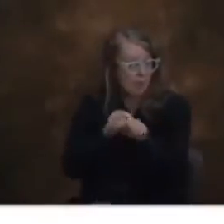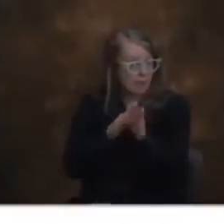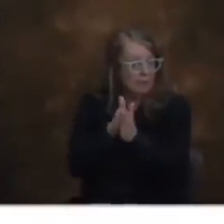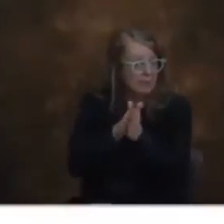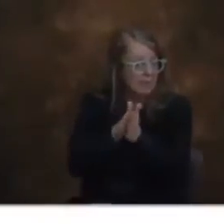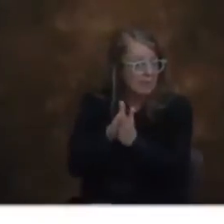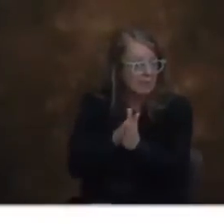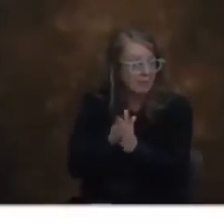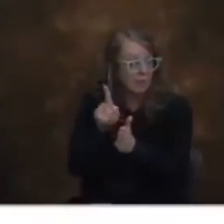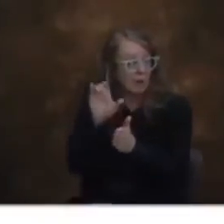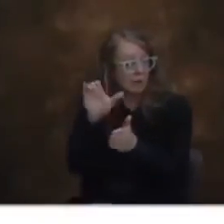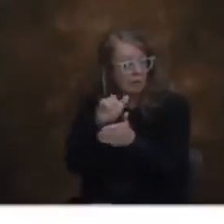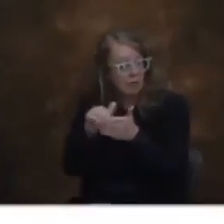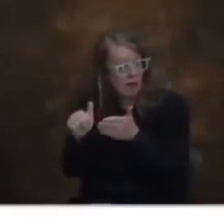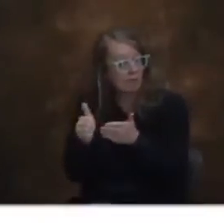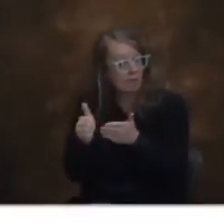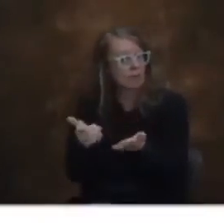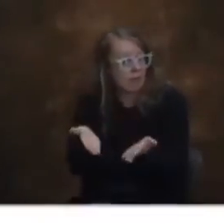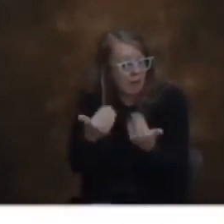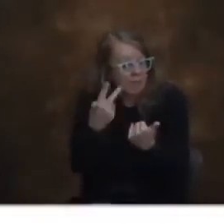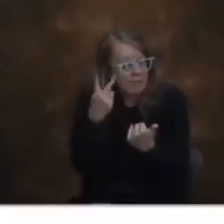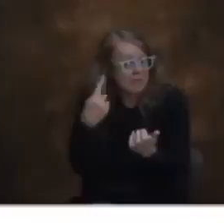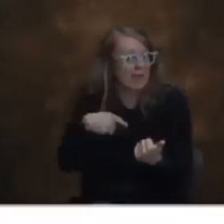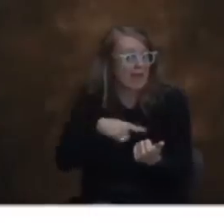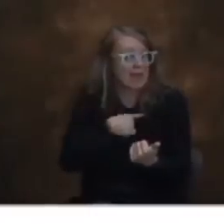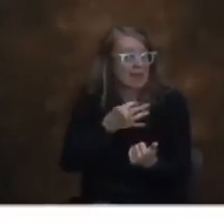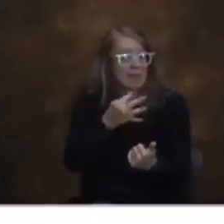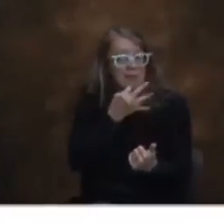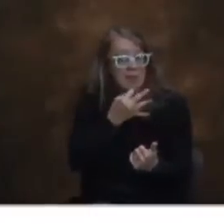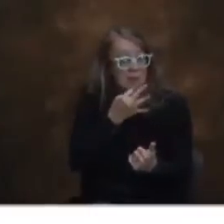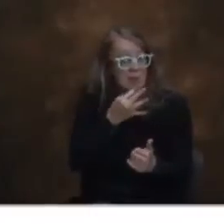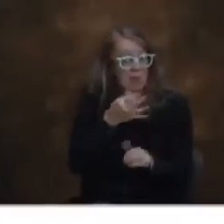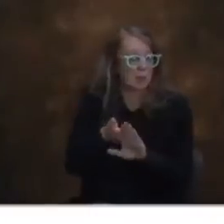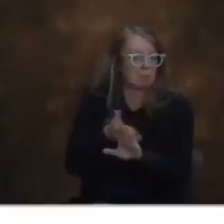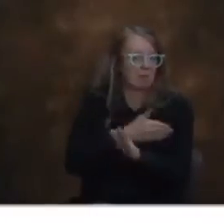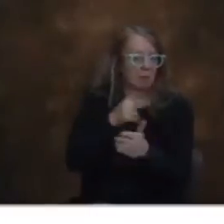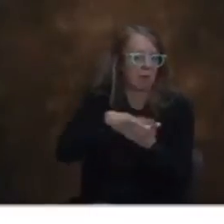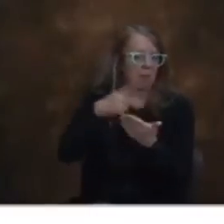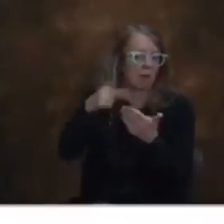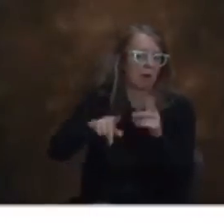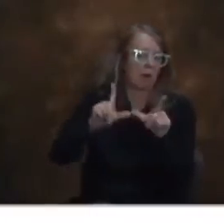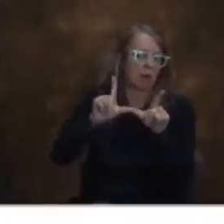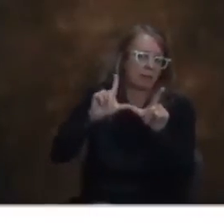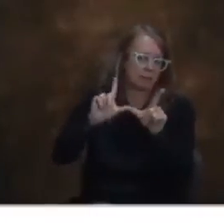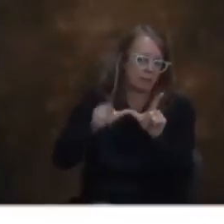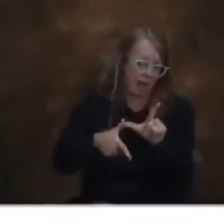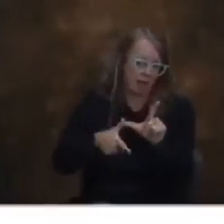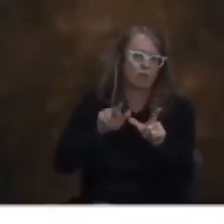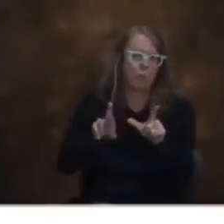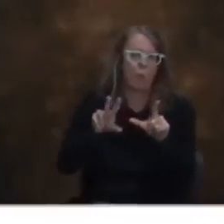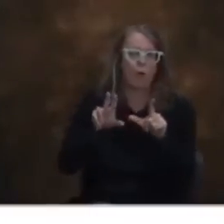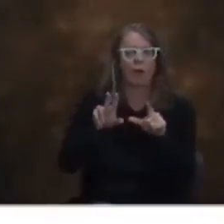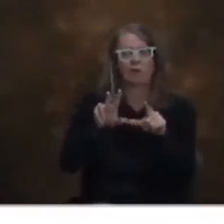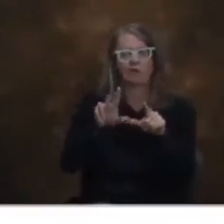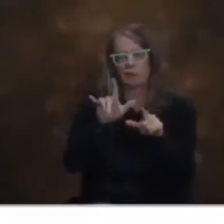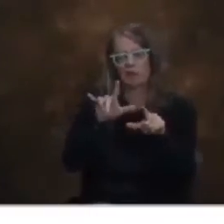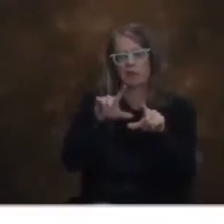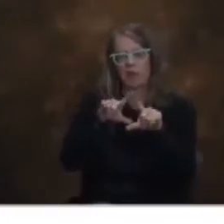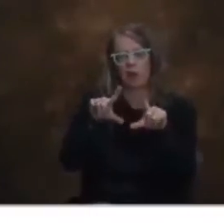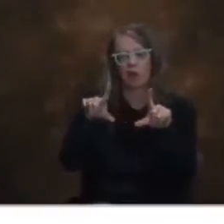programa de incentivos que venían a vernos y que venga a vernos o más pronto posibles antes de que se termine el programa o antes de que se agoten a